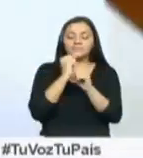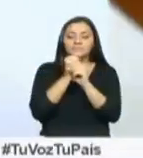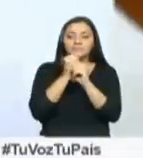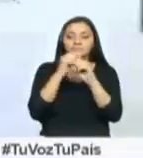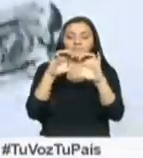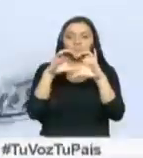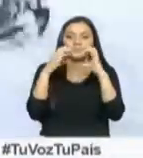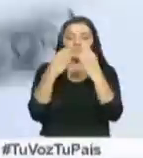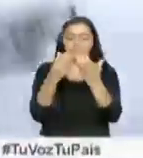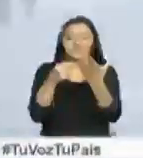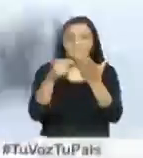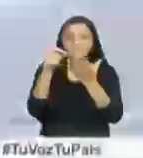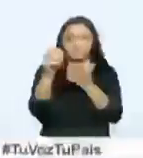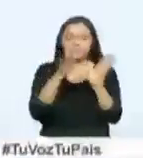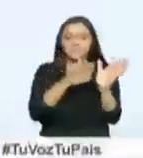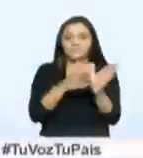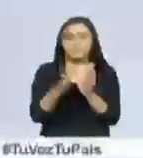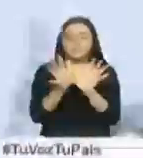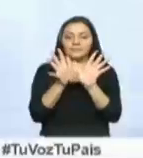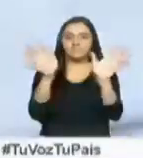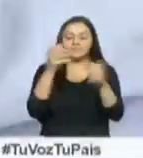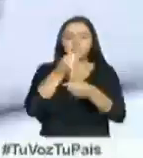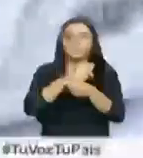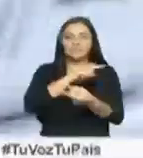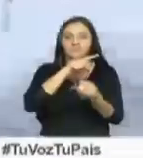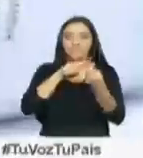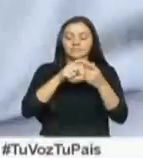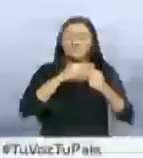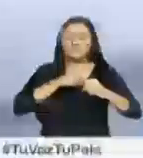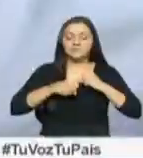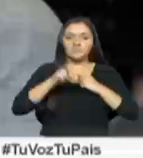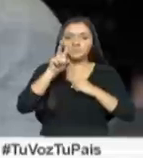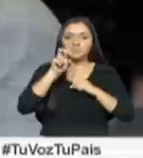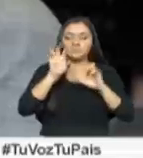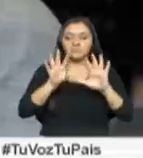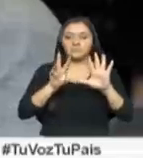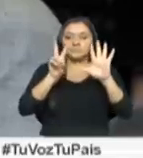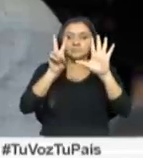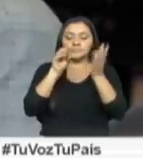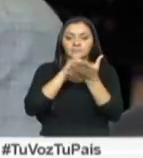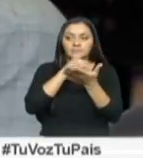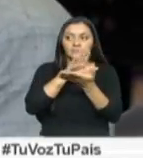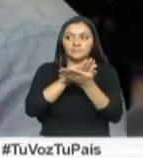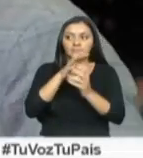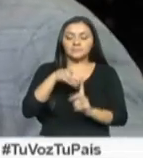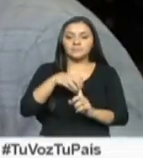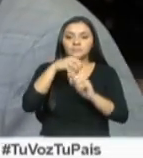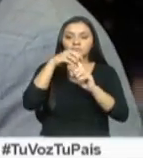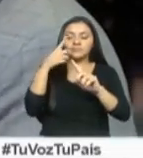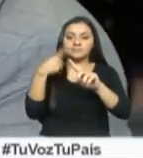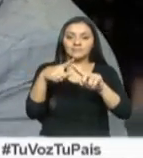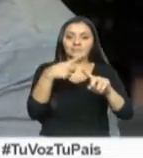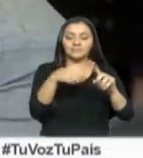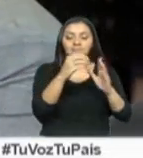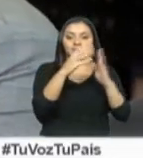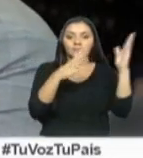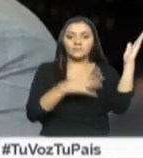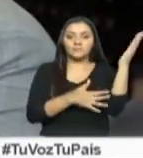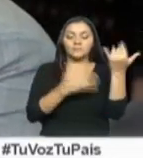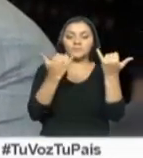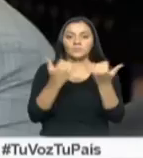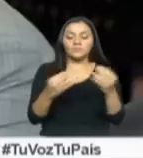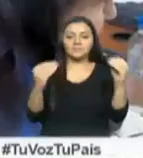esta aprobó el Plan General de Trabajo hasta mayo de 2017, estableciendo las prioridades de los diversos proyectos y socialización